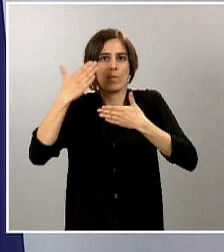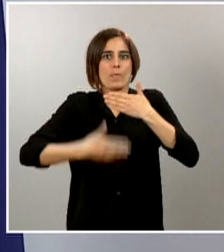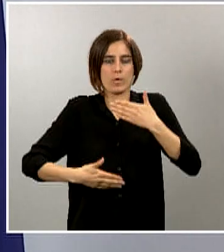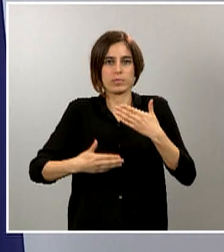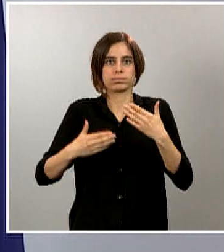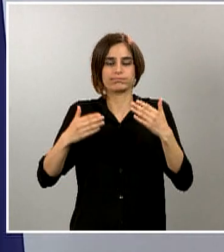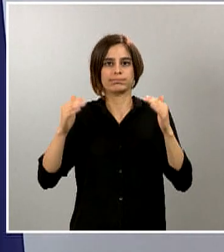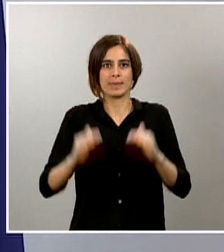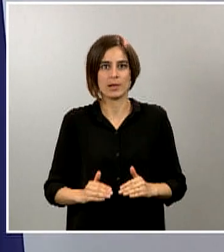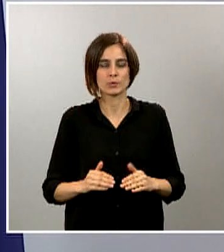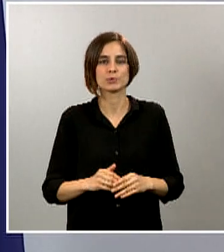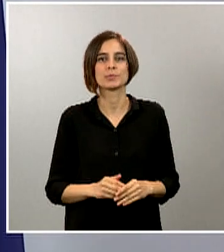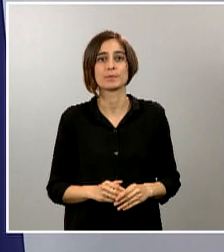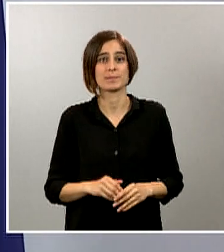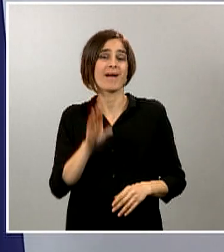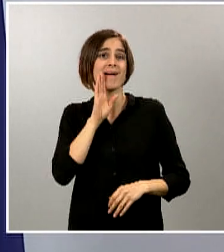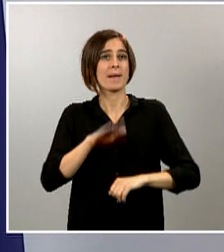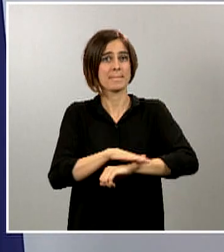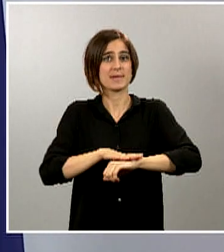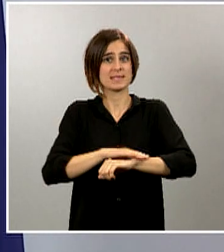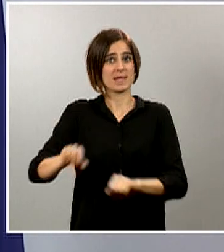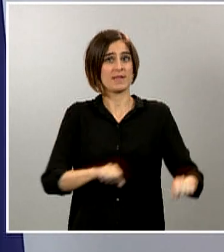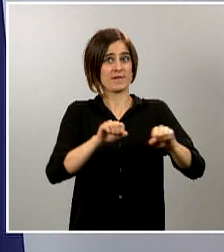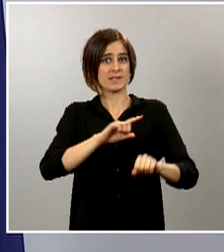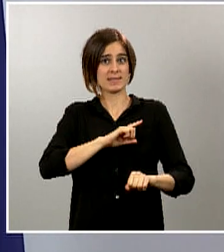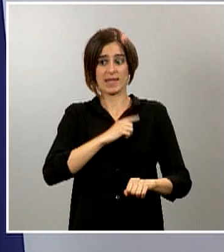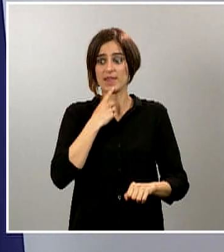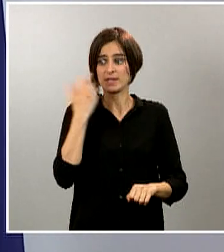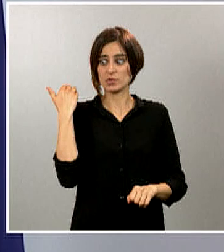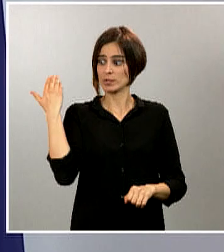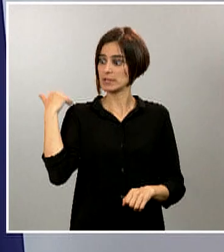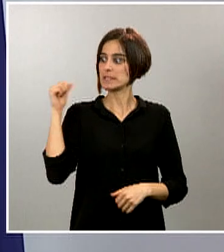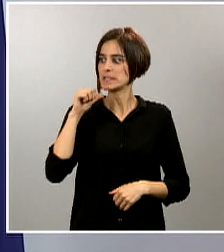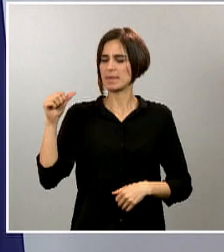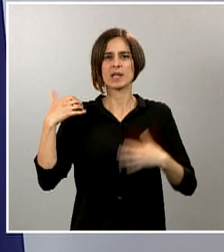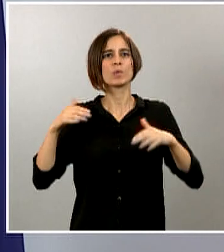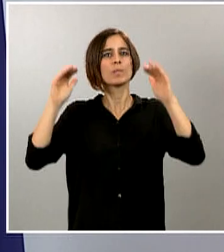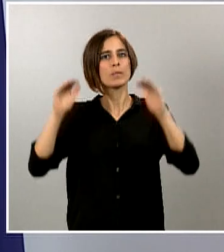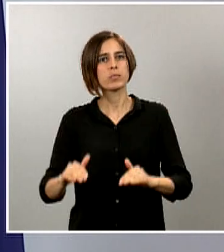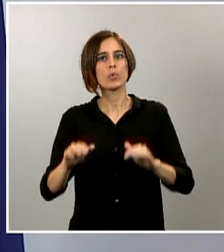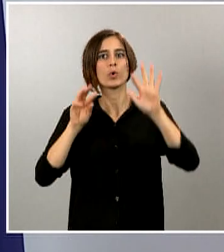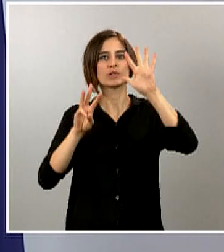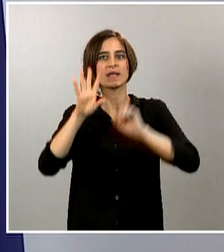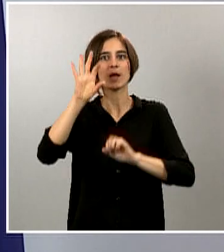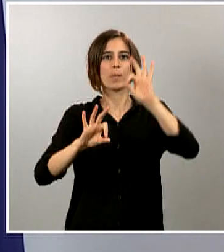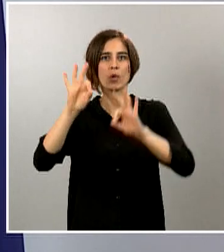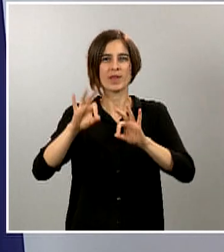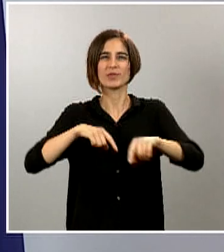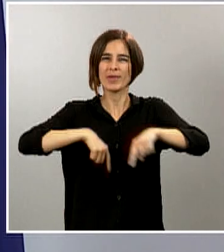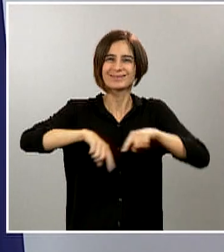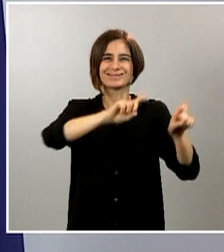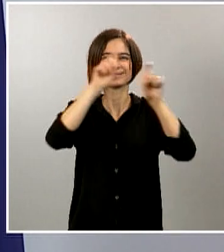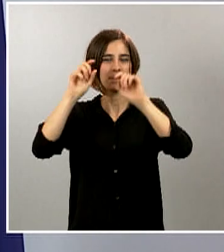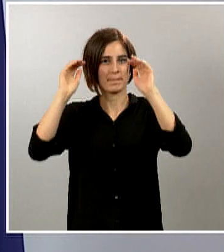Defensa, en esta última semana se ha reducido ayer la movilidad al 85%, pero es que la movilidad en las